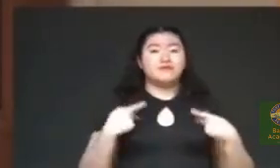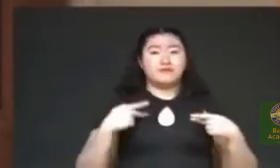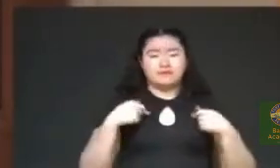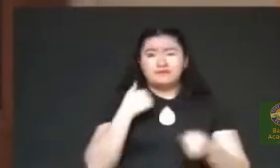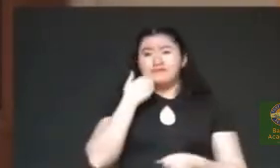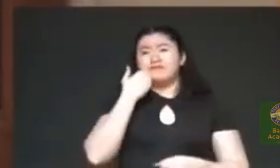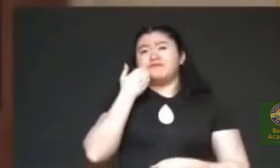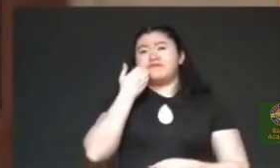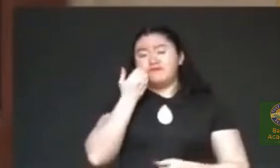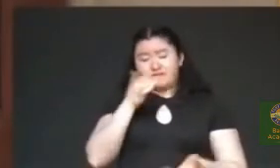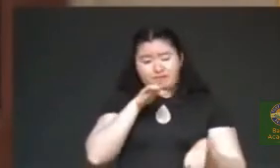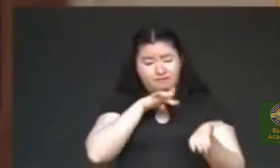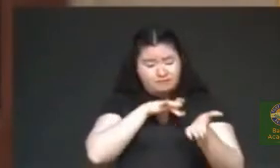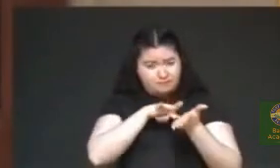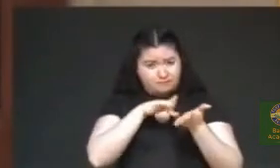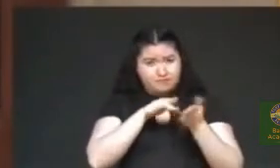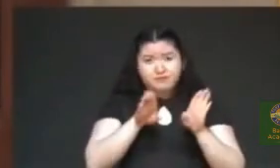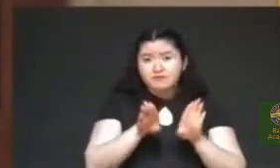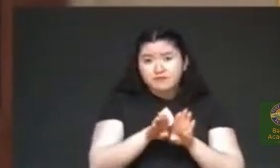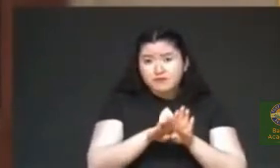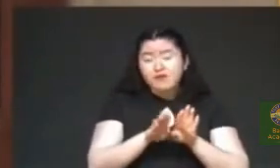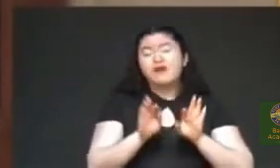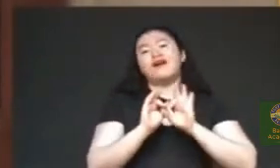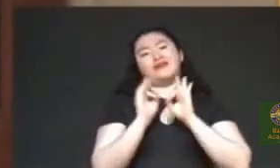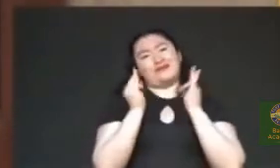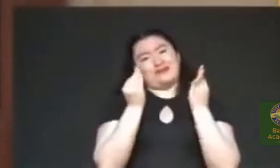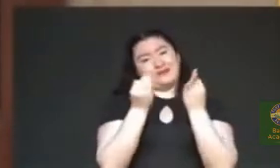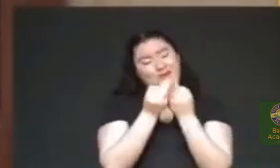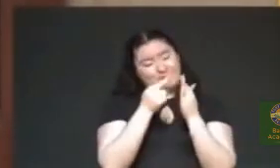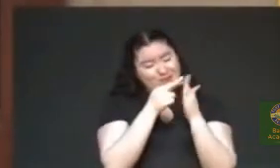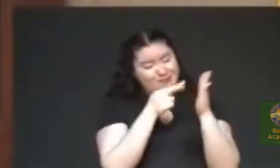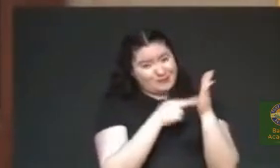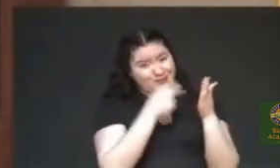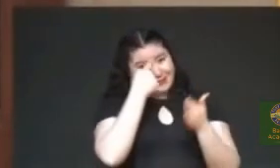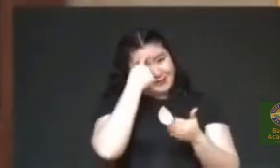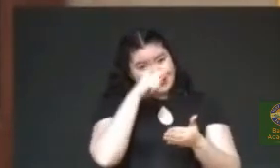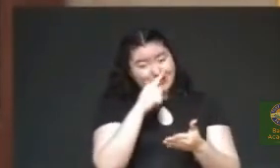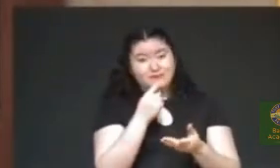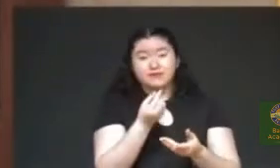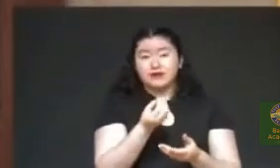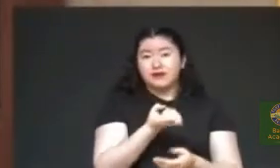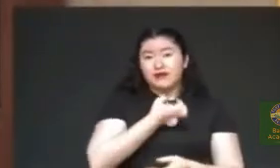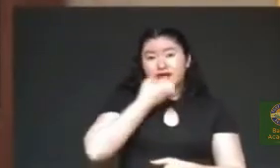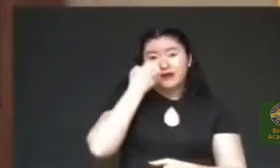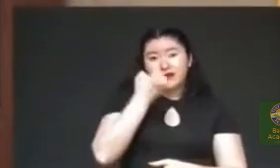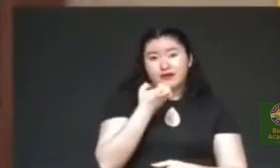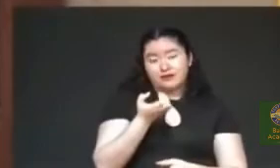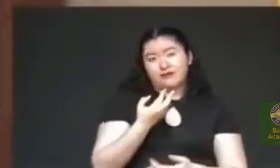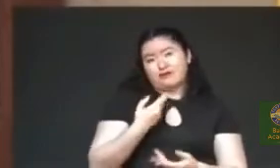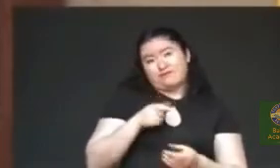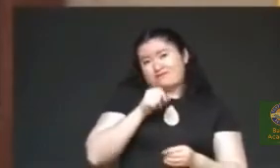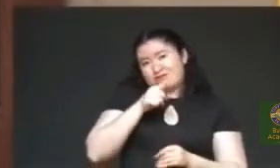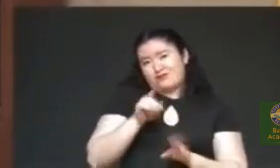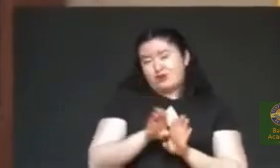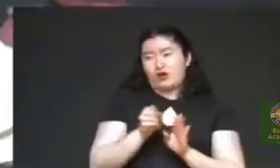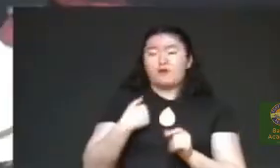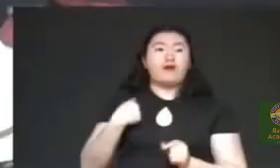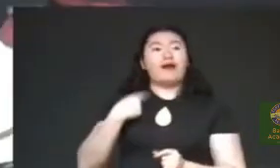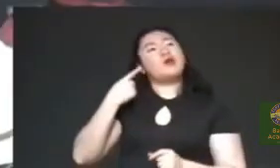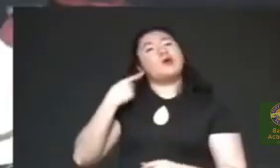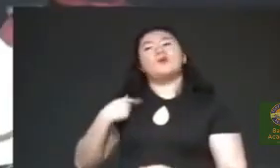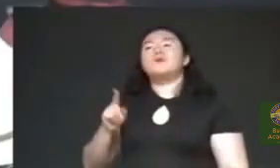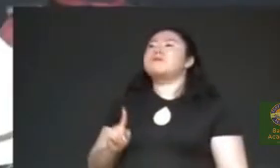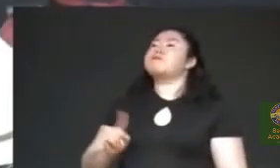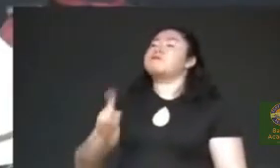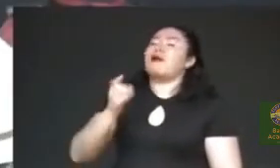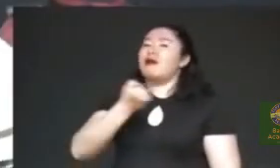colaborar, claro, obviamente pues con todos los protocolos que existen para la entrada a las escuelas por seguridad de los niños y niñas. También una